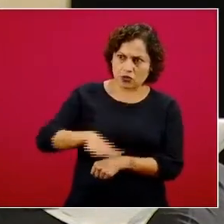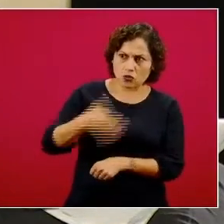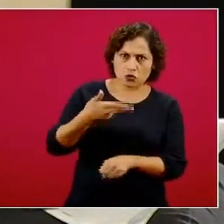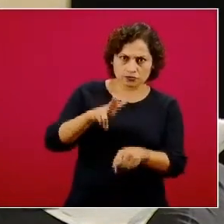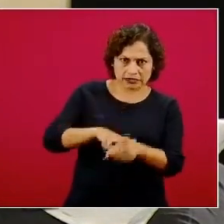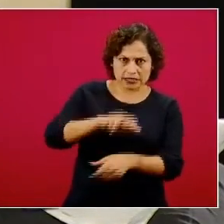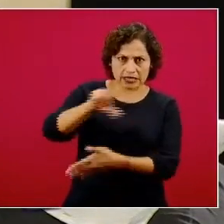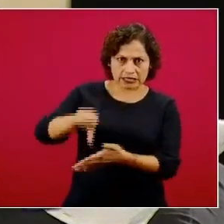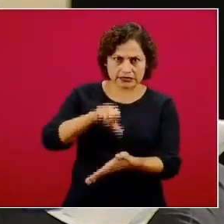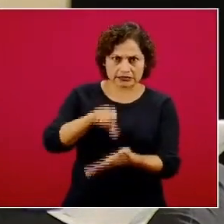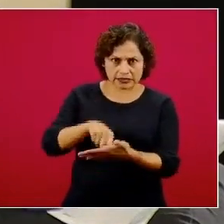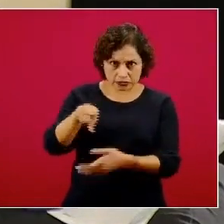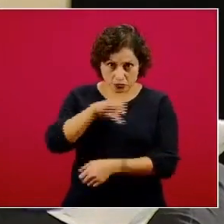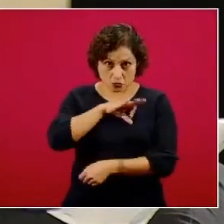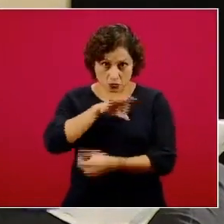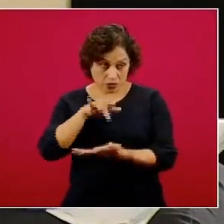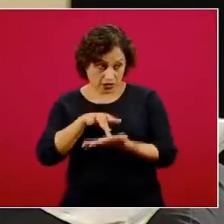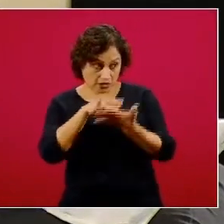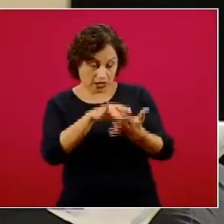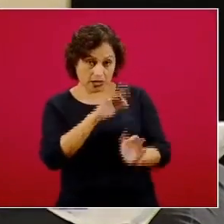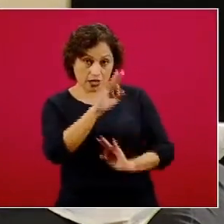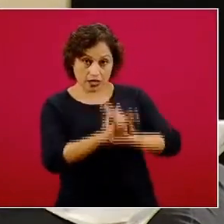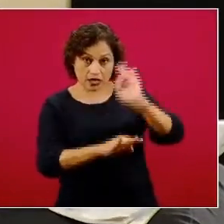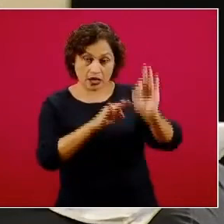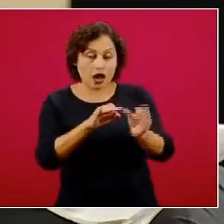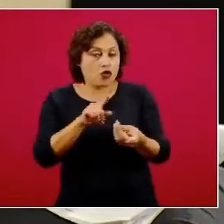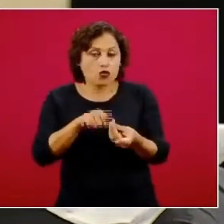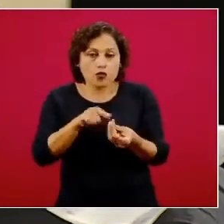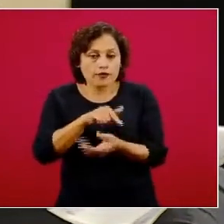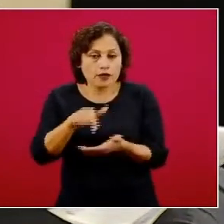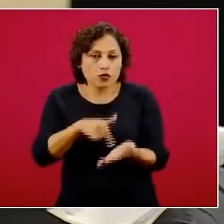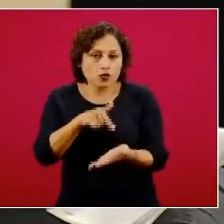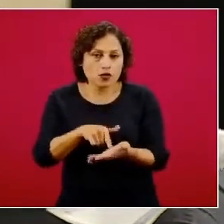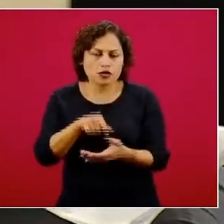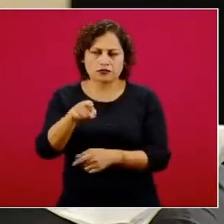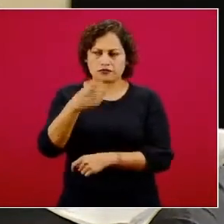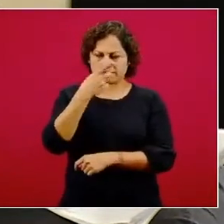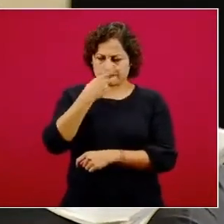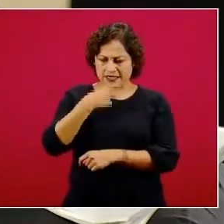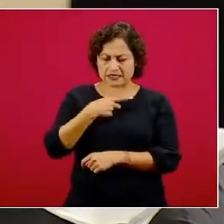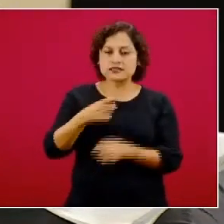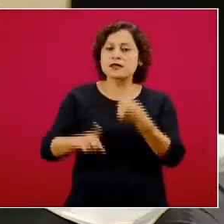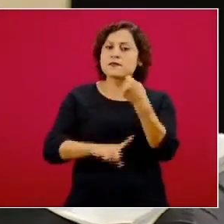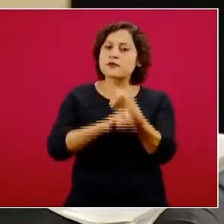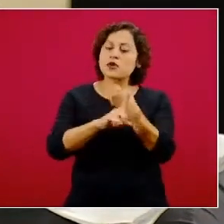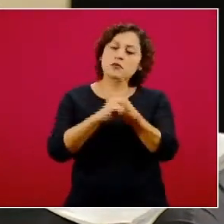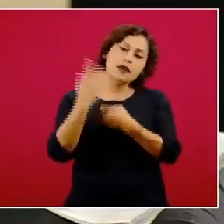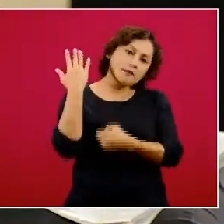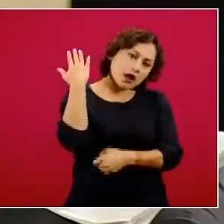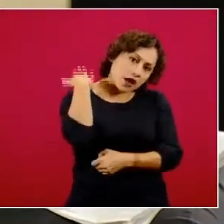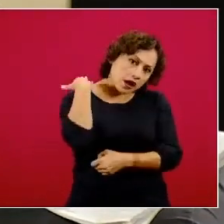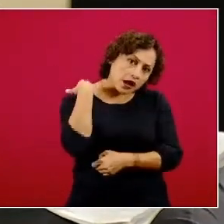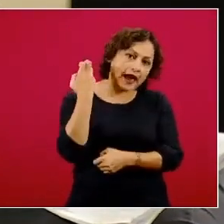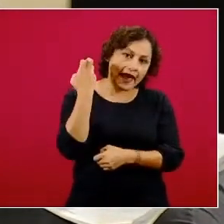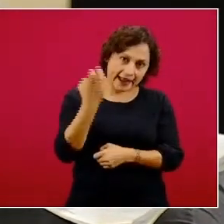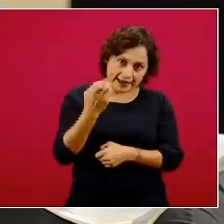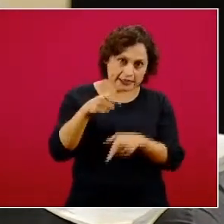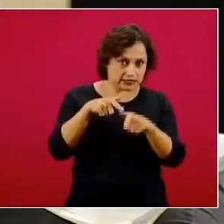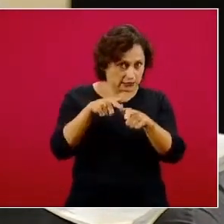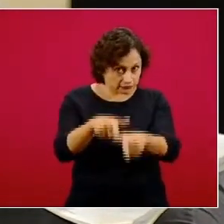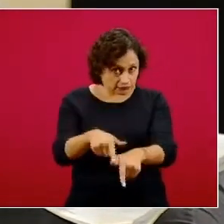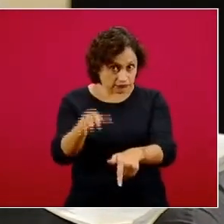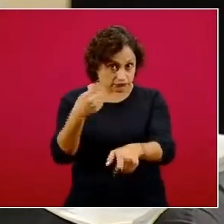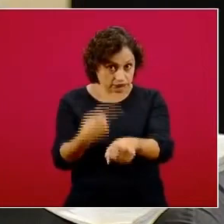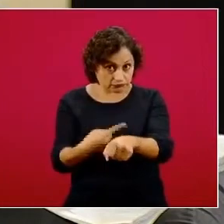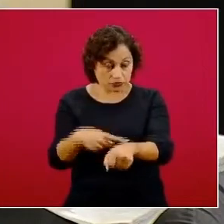podrían rehabilitarse estos pacientes. Hablaba usted de que el problema pulmonar sería la principal secuela. Yo quería saber